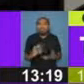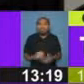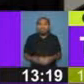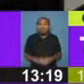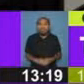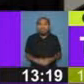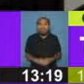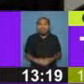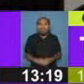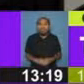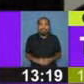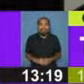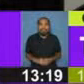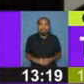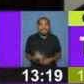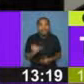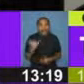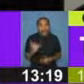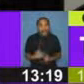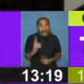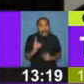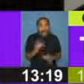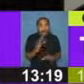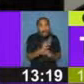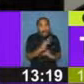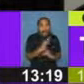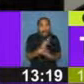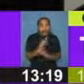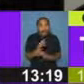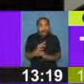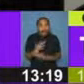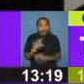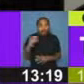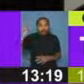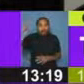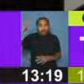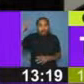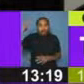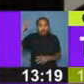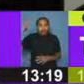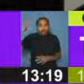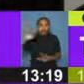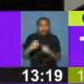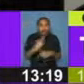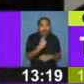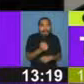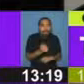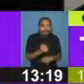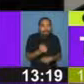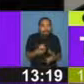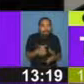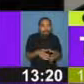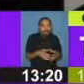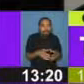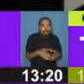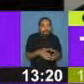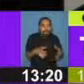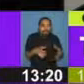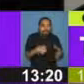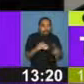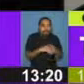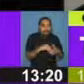la red y hay varias escuelas que ya con la energía que durante el día le sobra aportan al fin